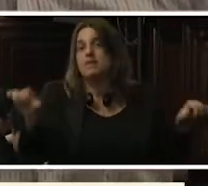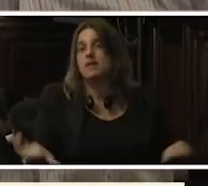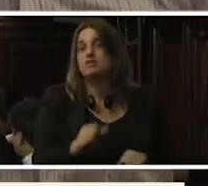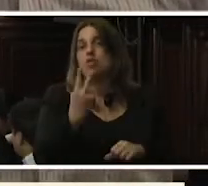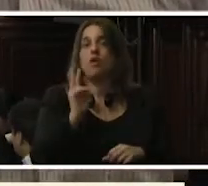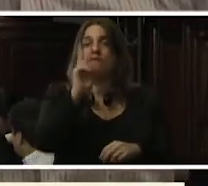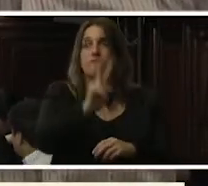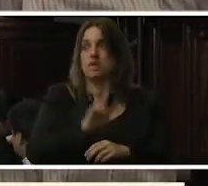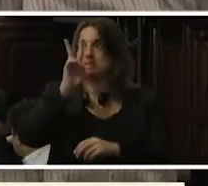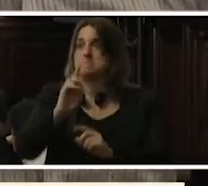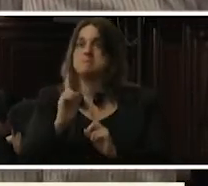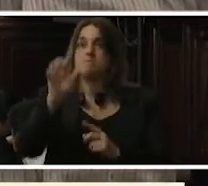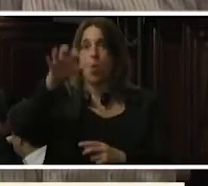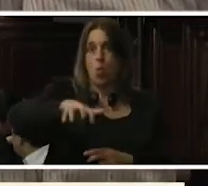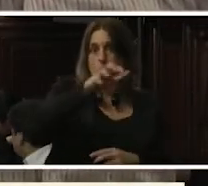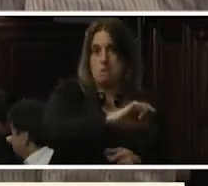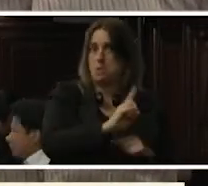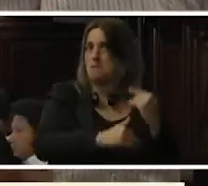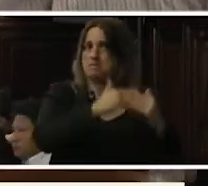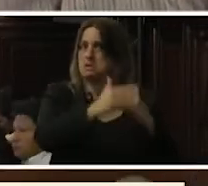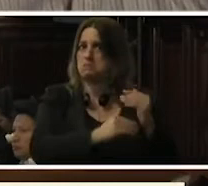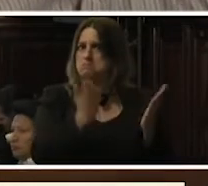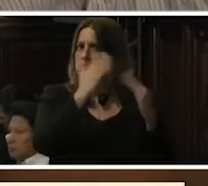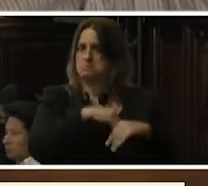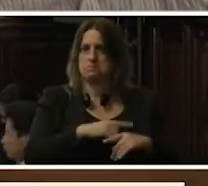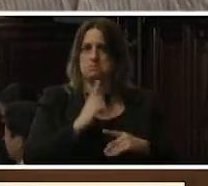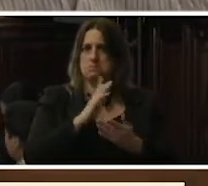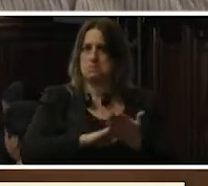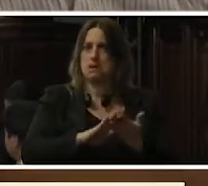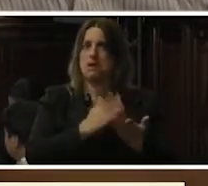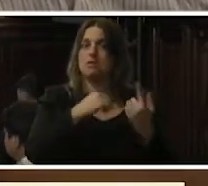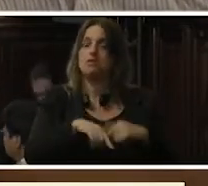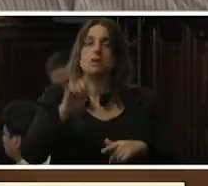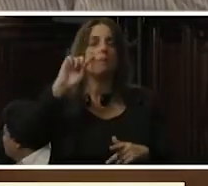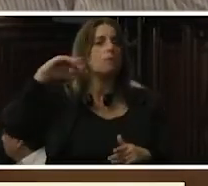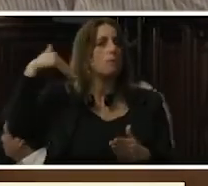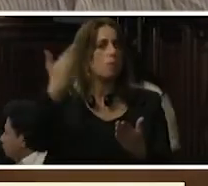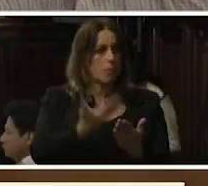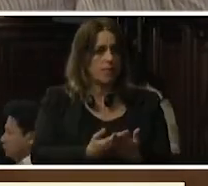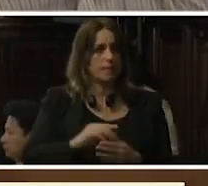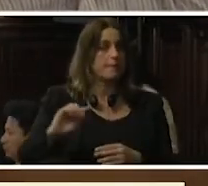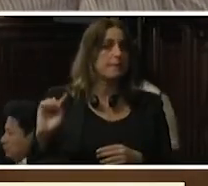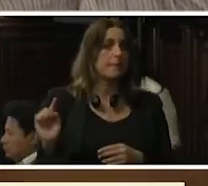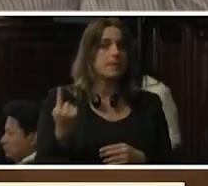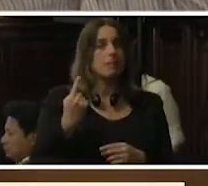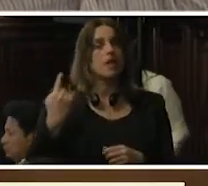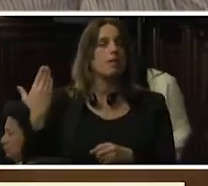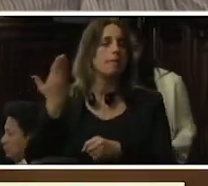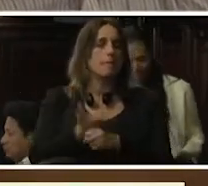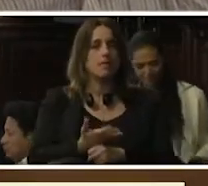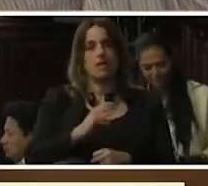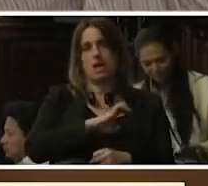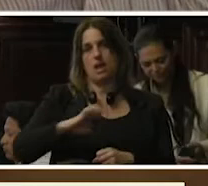2 visitas a terreno y no ha avanzado en la constitución del resguardo. Las propuestas son, primero, exigir al Estado